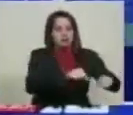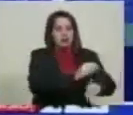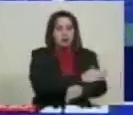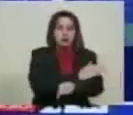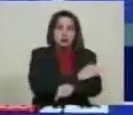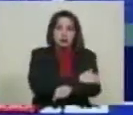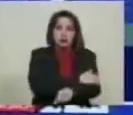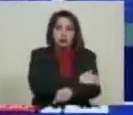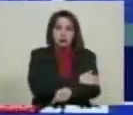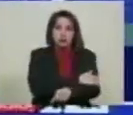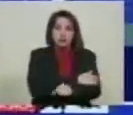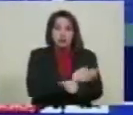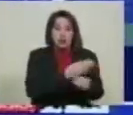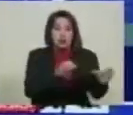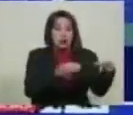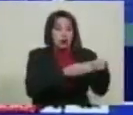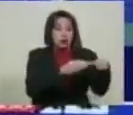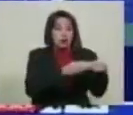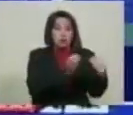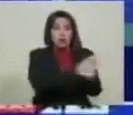entre los restos de la oposición,